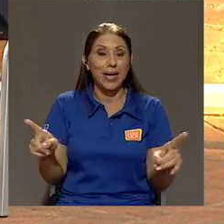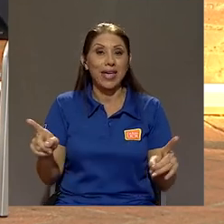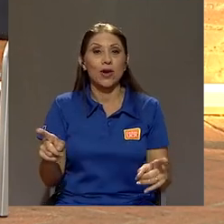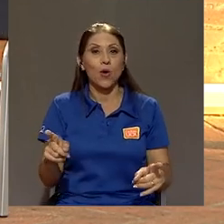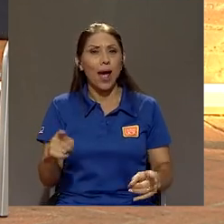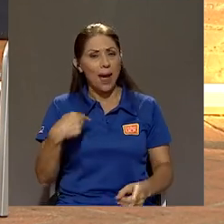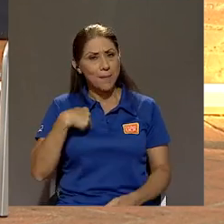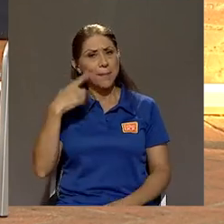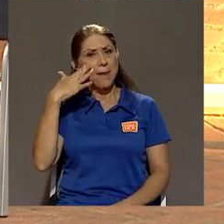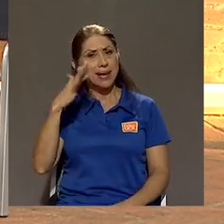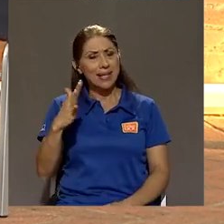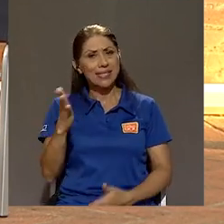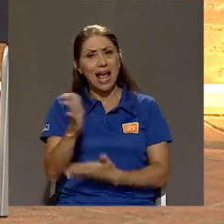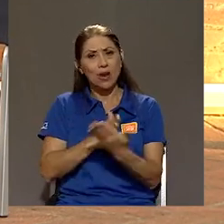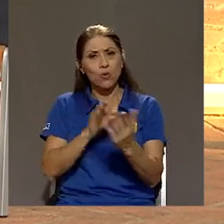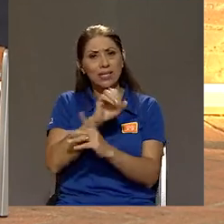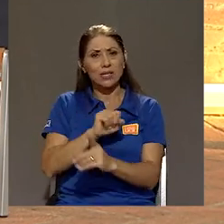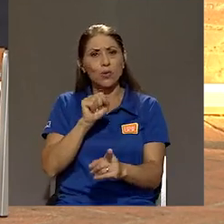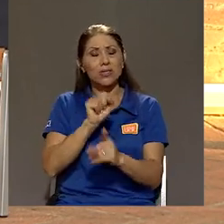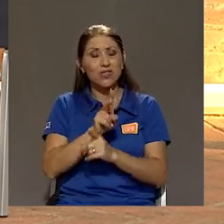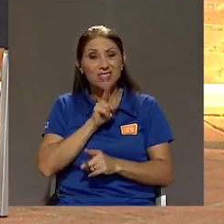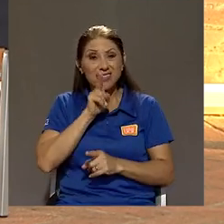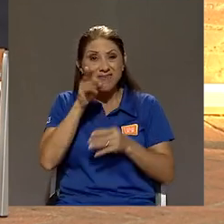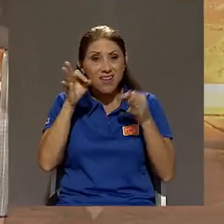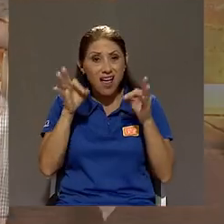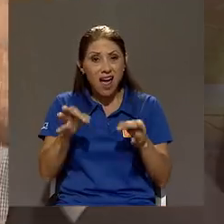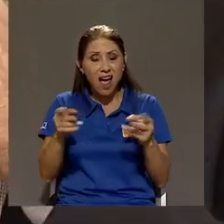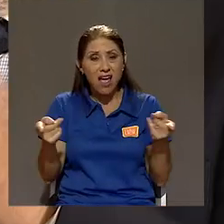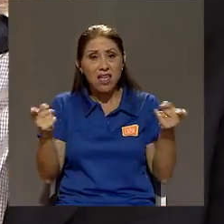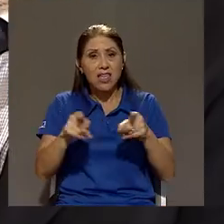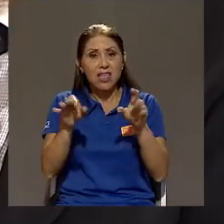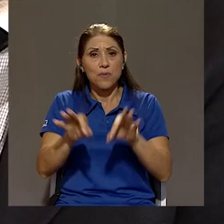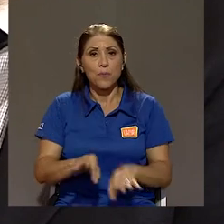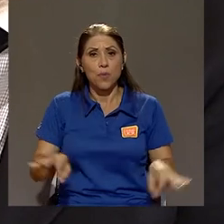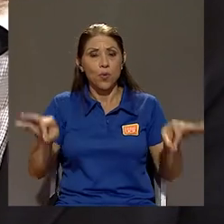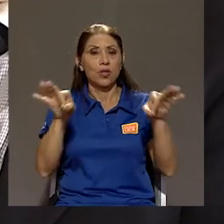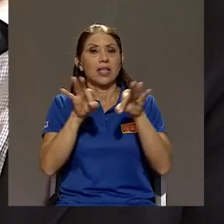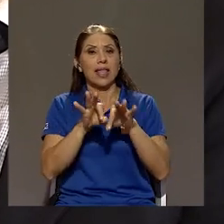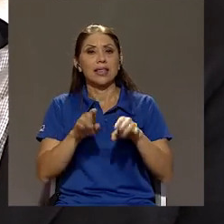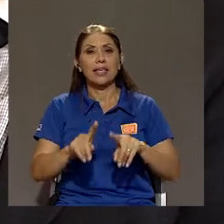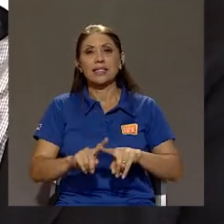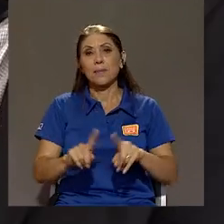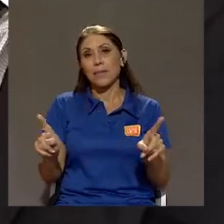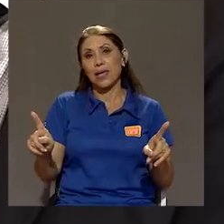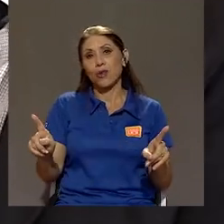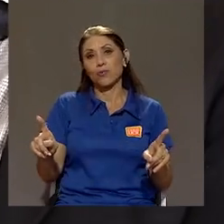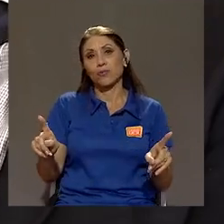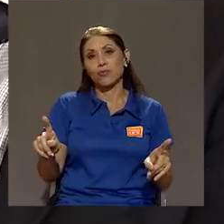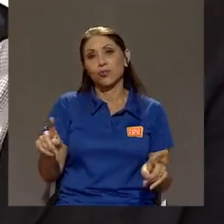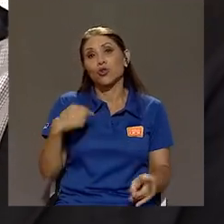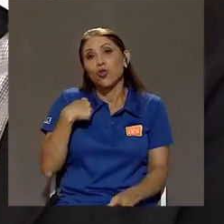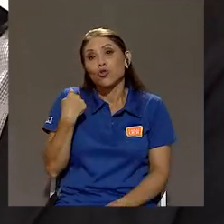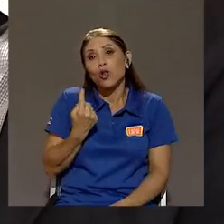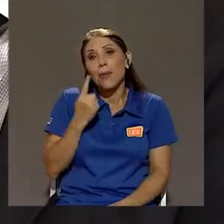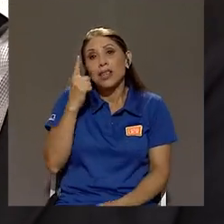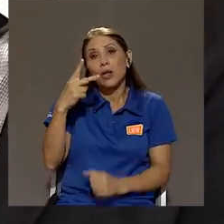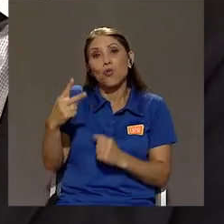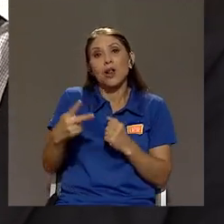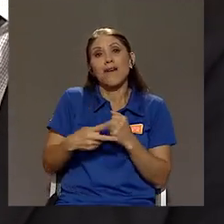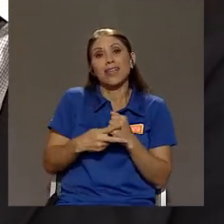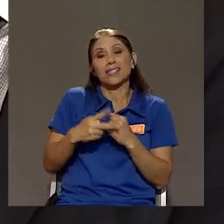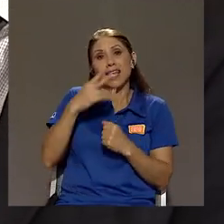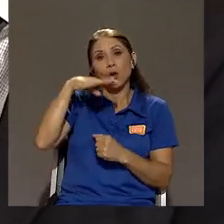otro lado, que hay unas realidades importantes ahí, pero yo he estado una sola vez en mi vida en